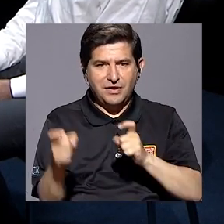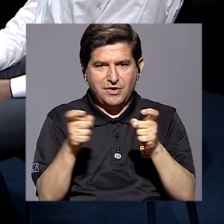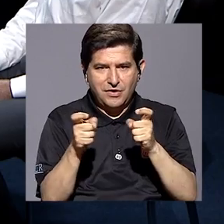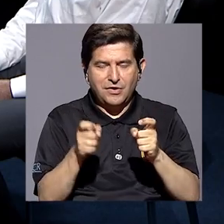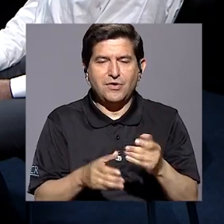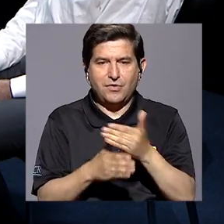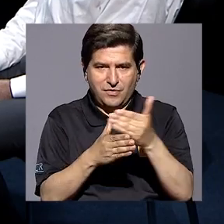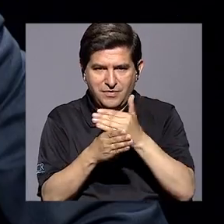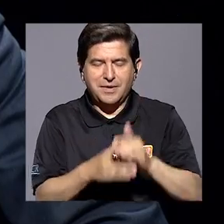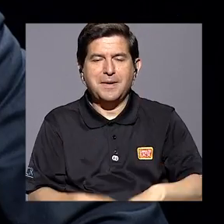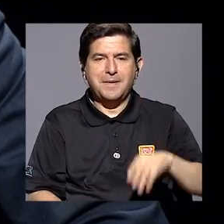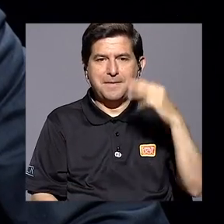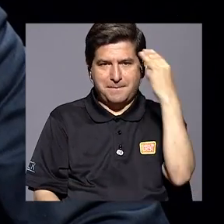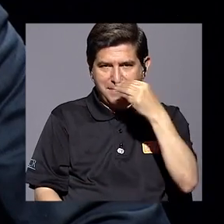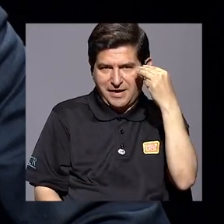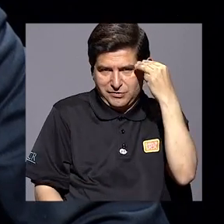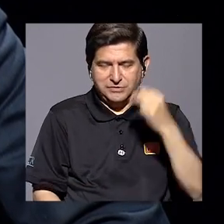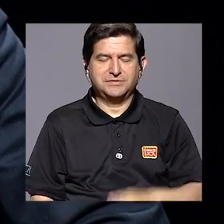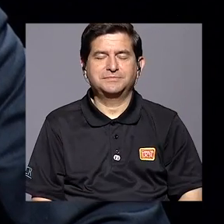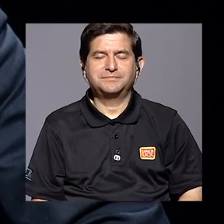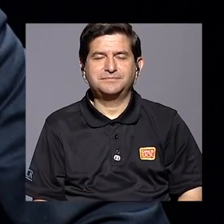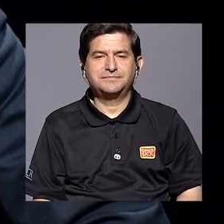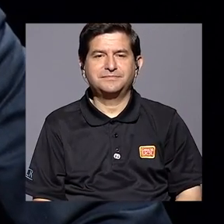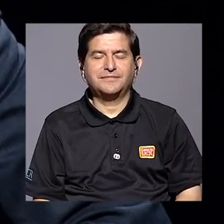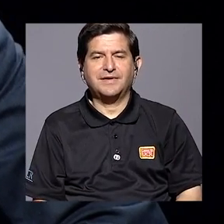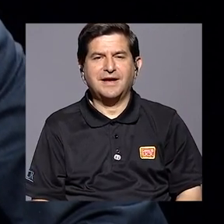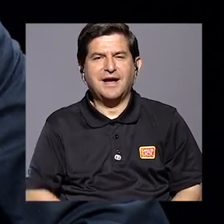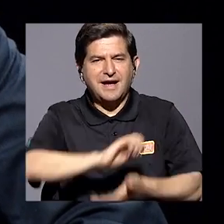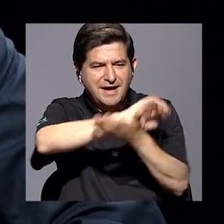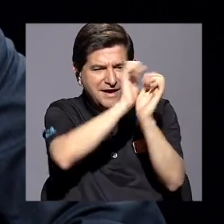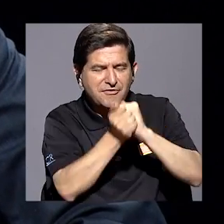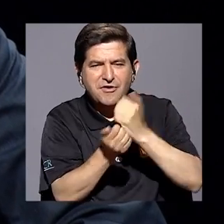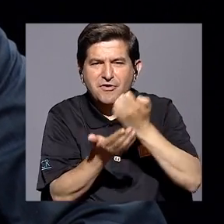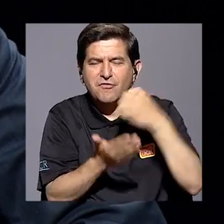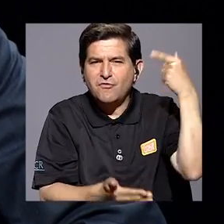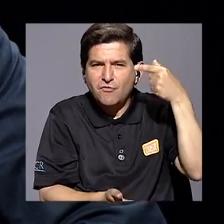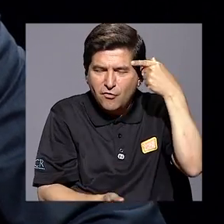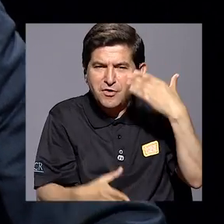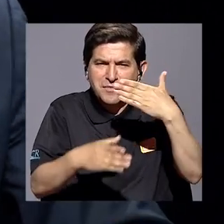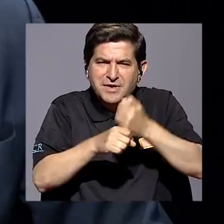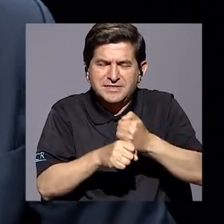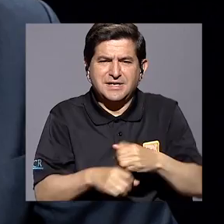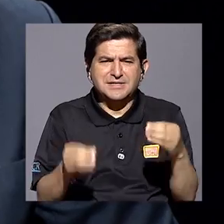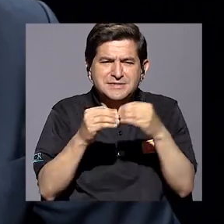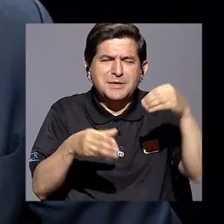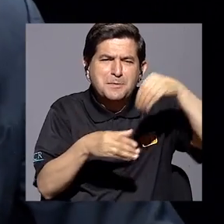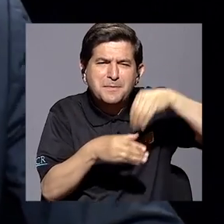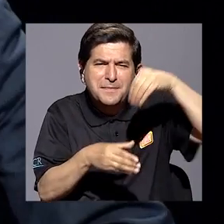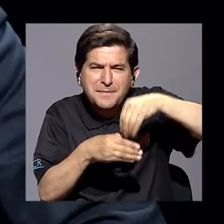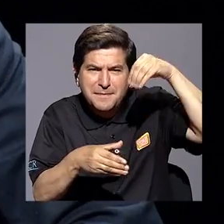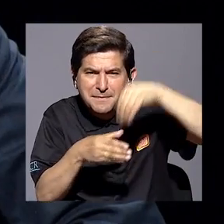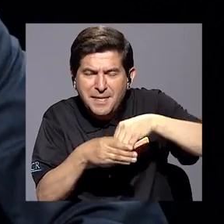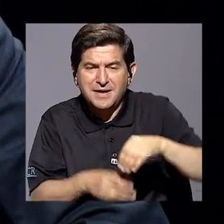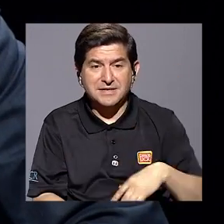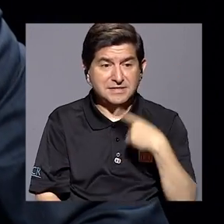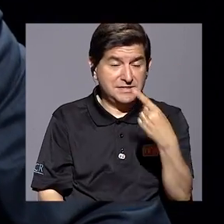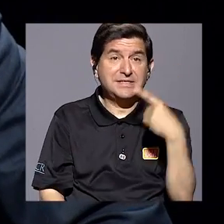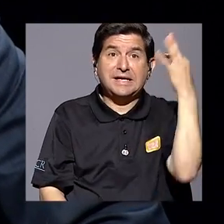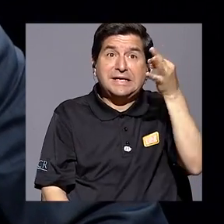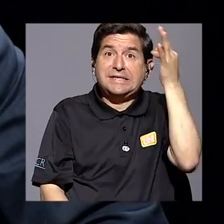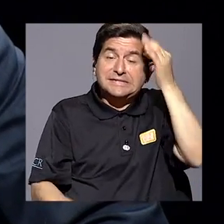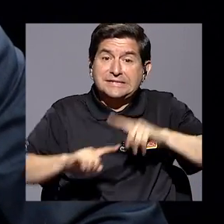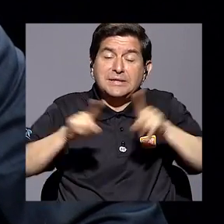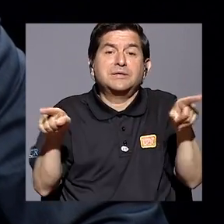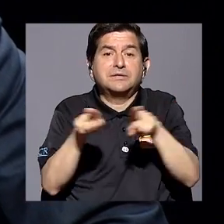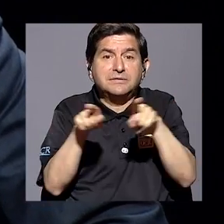amiga maría josé iglesias reforma fiscal a una reforma fiscal se hace para generar más ingresos dice la teoría